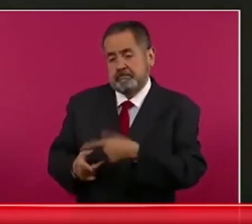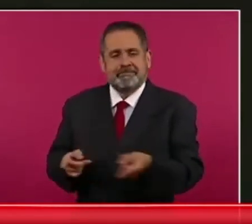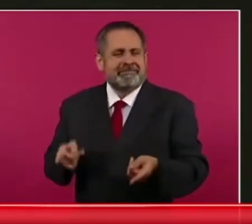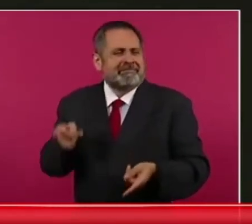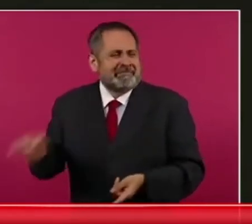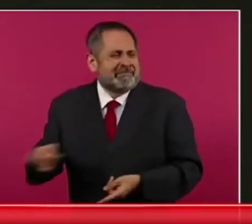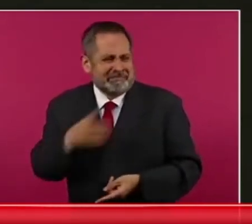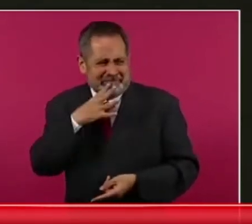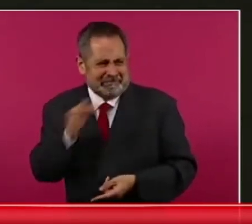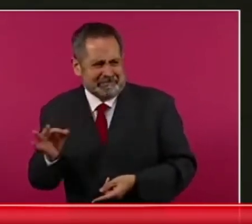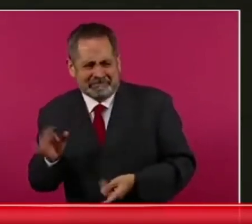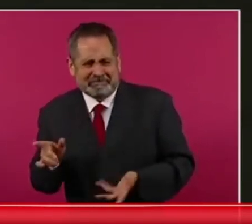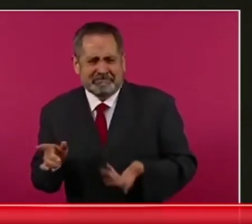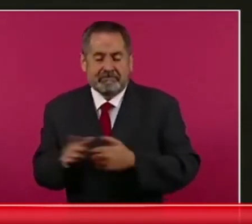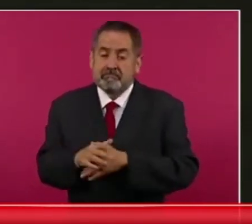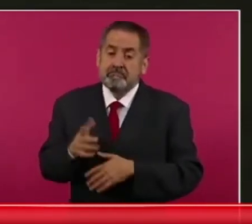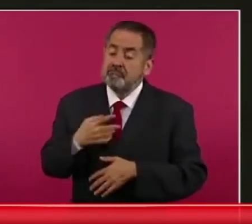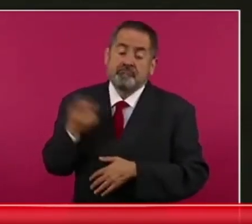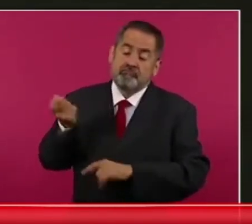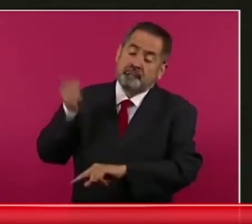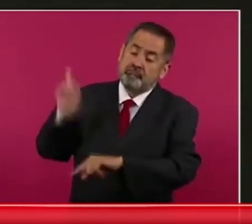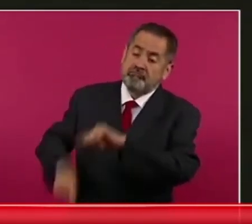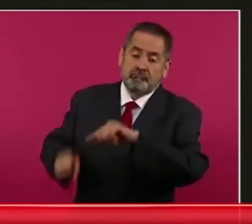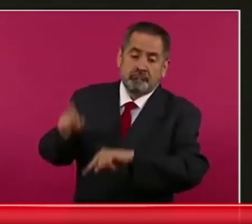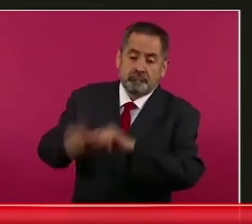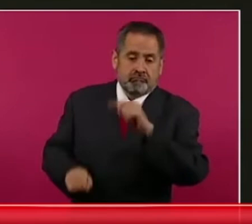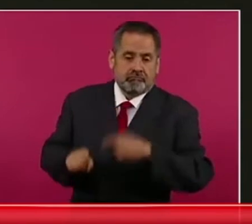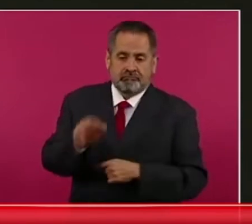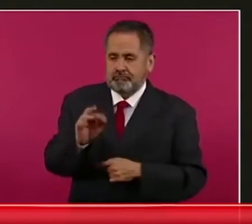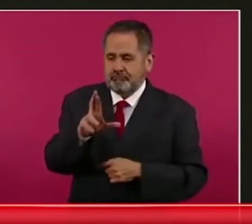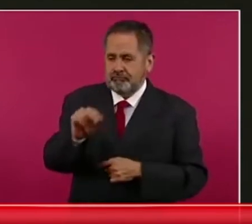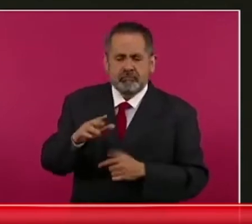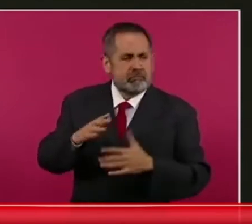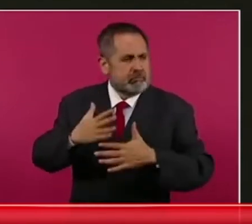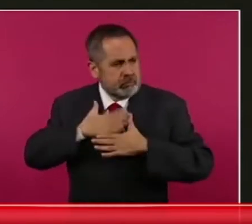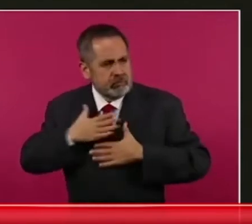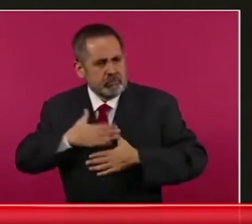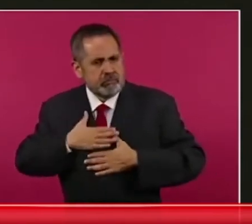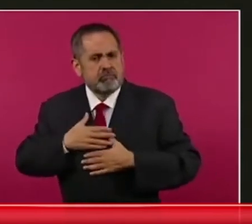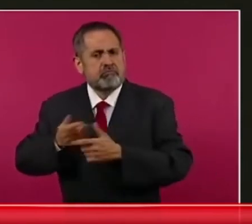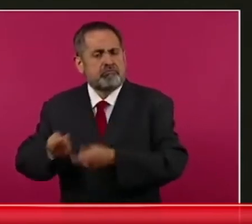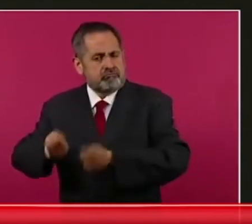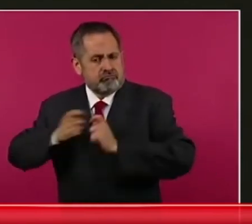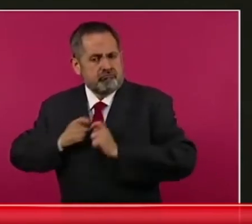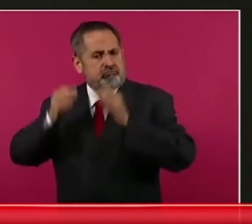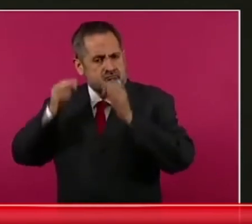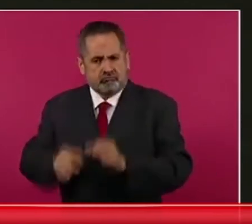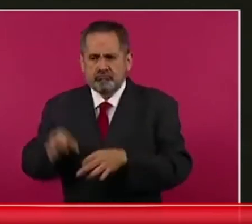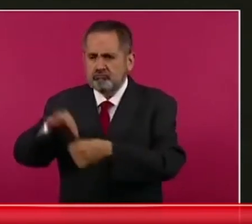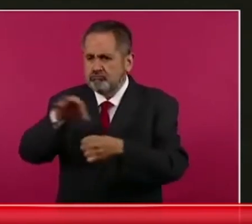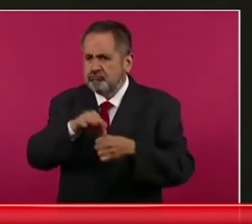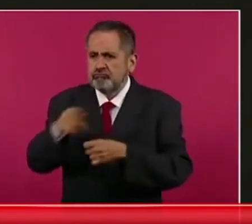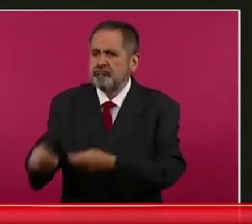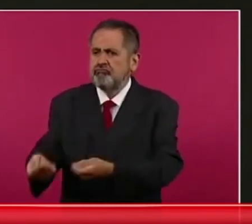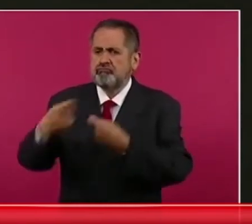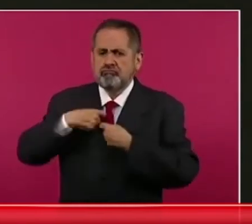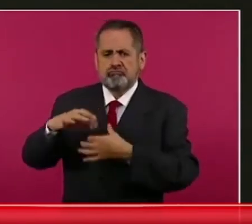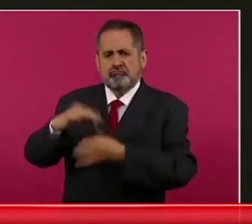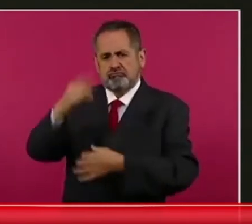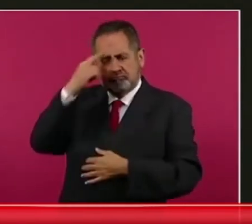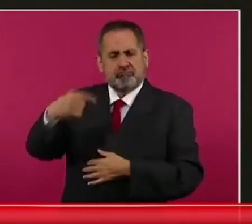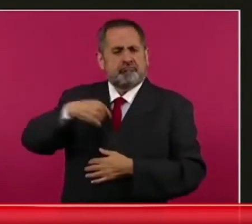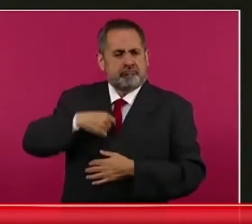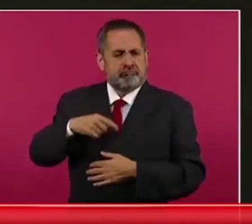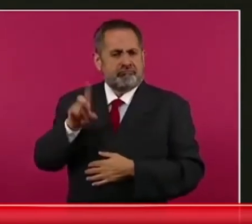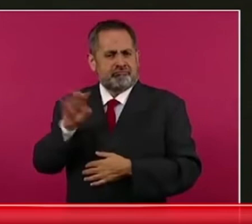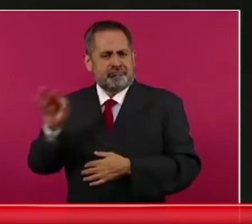que amerita despojarme del cargo que legal y legítimamente me fue otorgado por los ciudadanos del